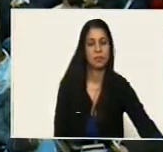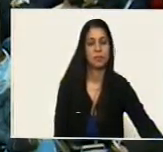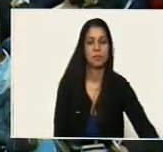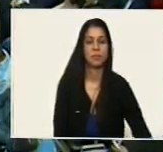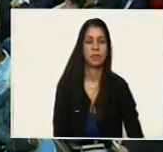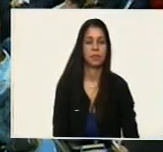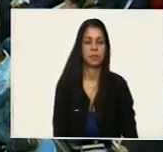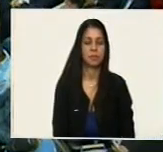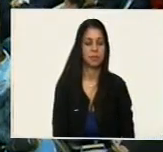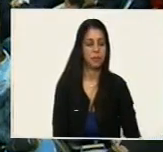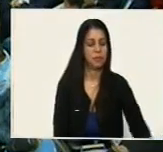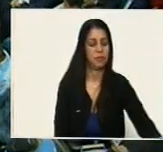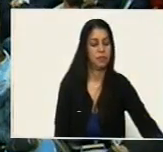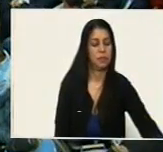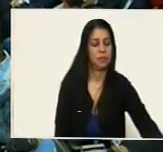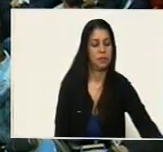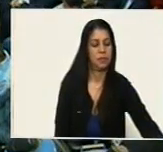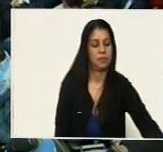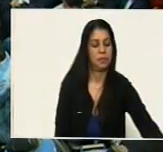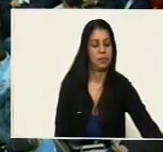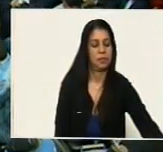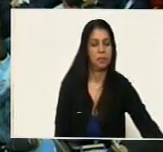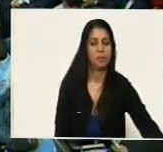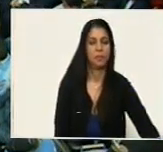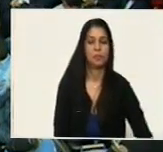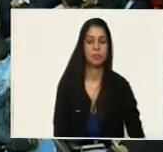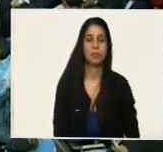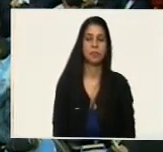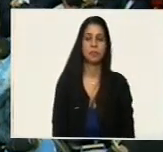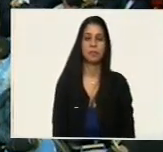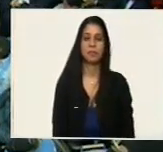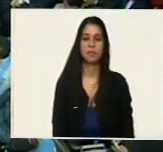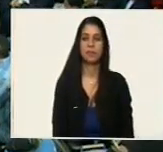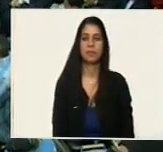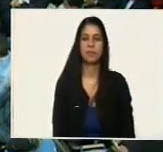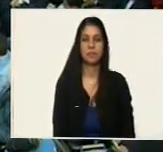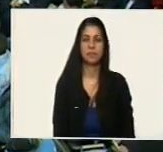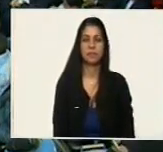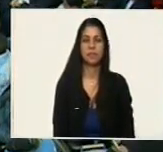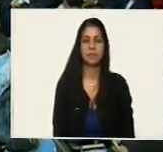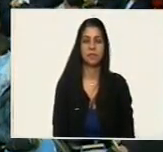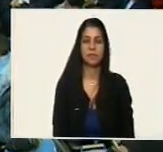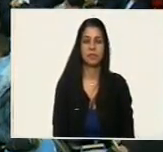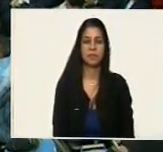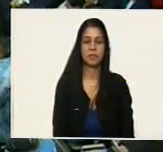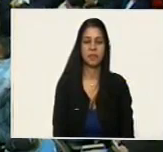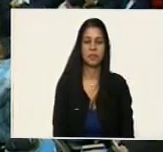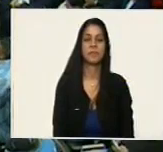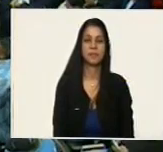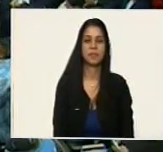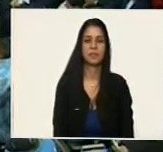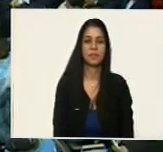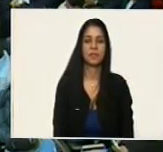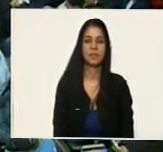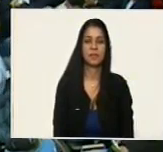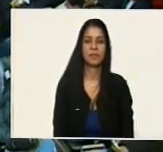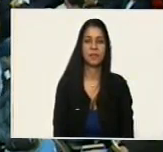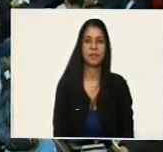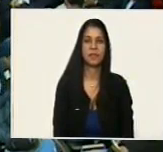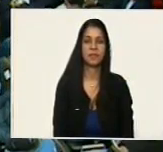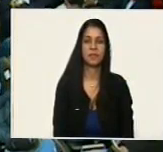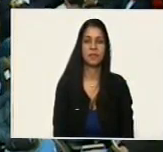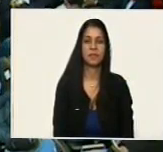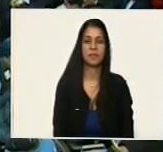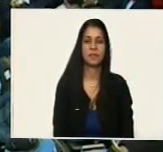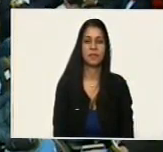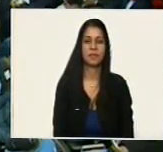Constituyente. Es por eso que el día de hoy están siendo postulados Jesús Farías y Orlando Camacho, vicepresidente de la Comisión de Economía y